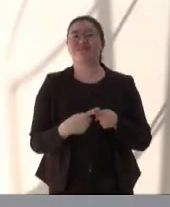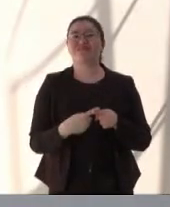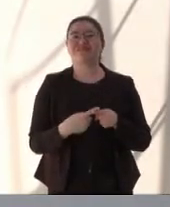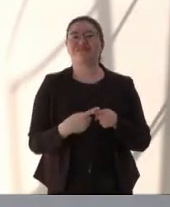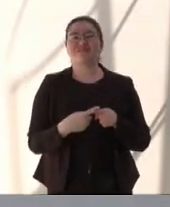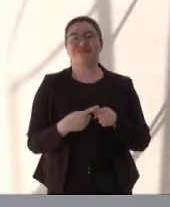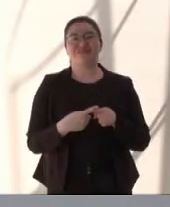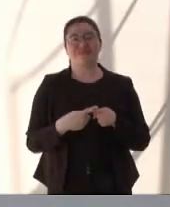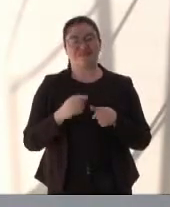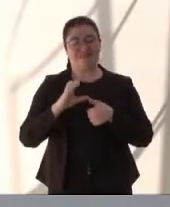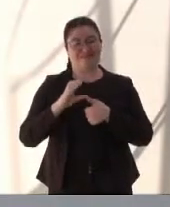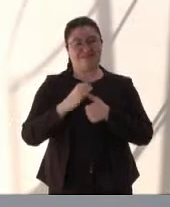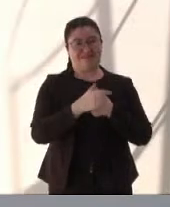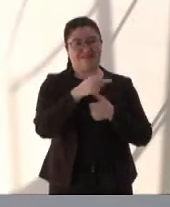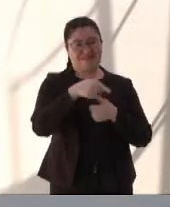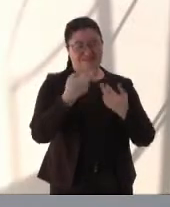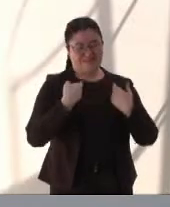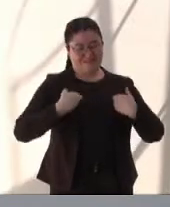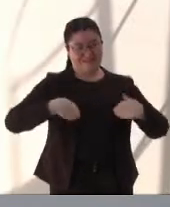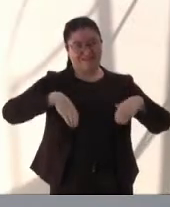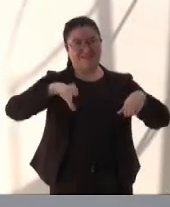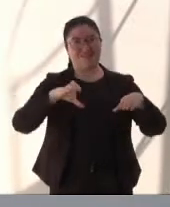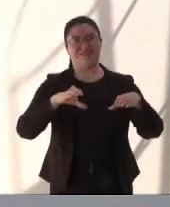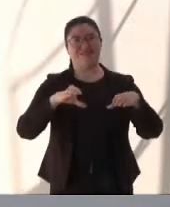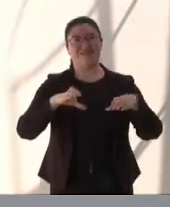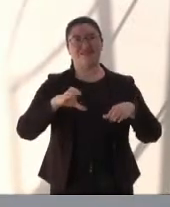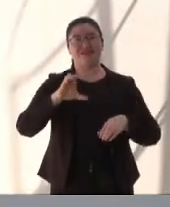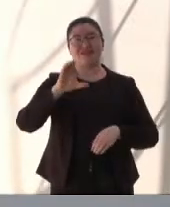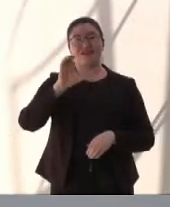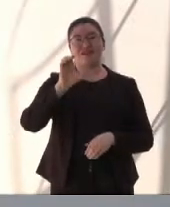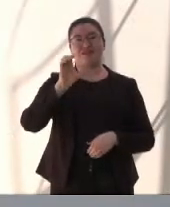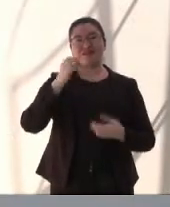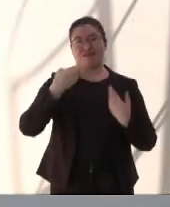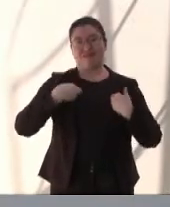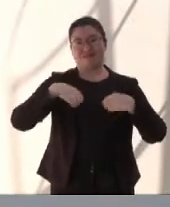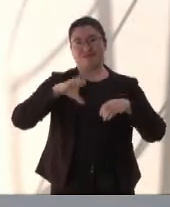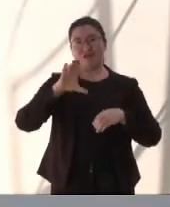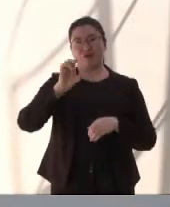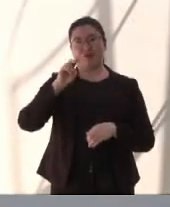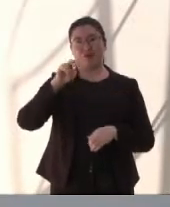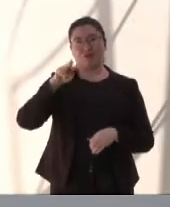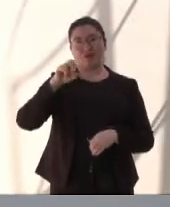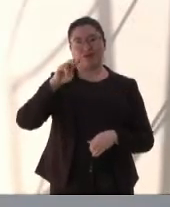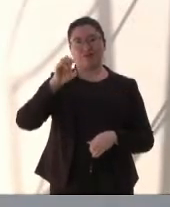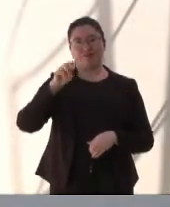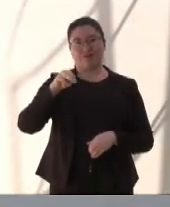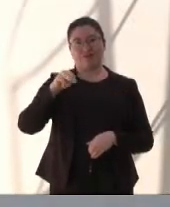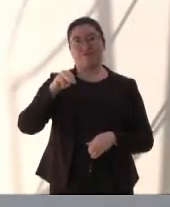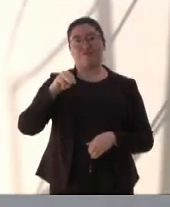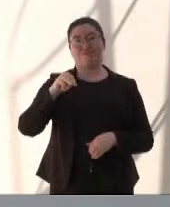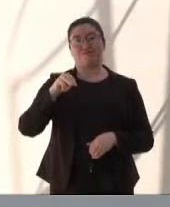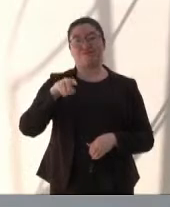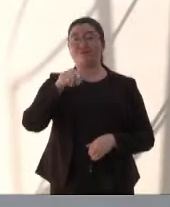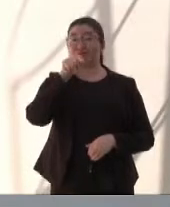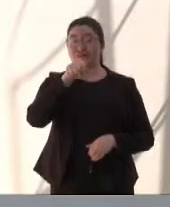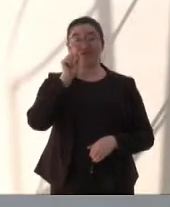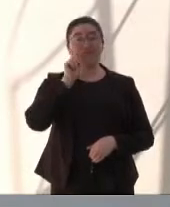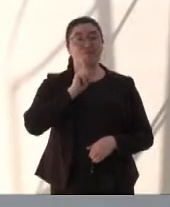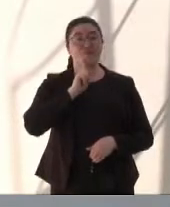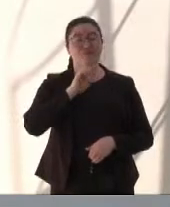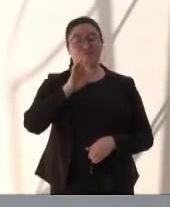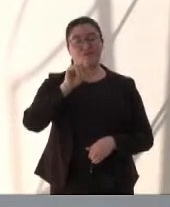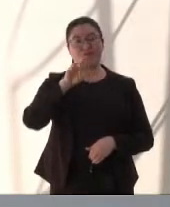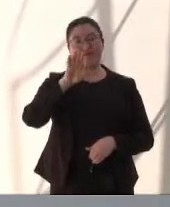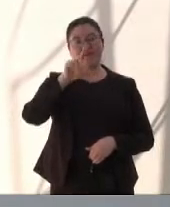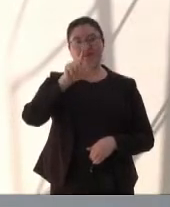comisionada, a la titular de la Comisión Nacional para Prevenir y Erradicar la Violencia contra las Mujeres,